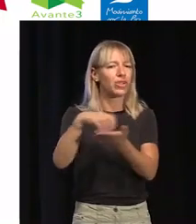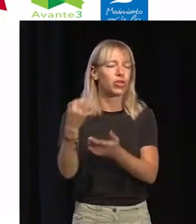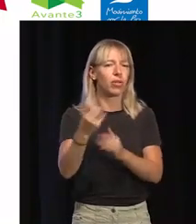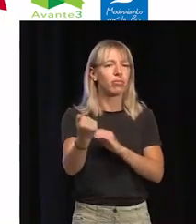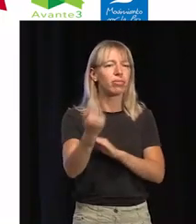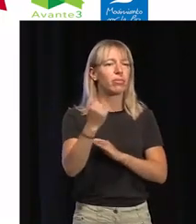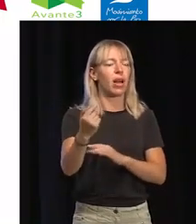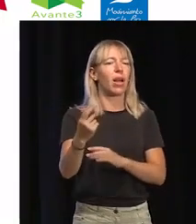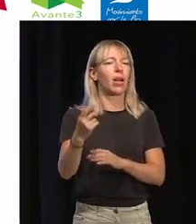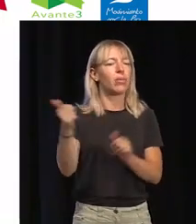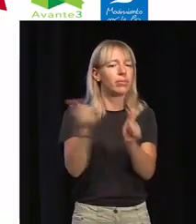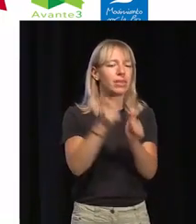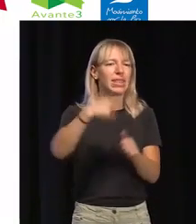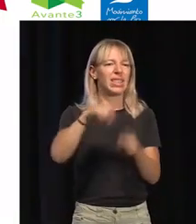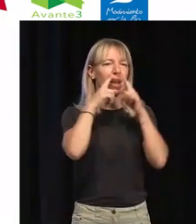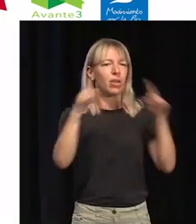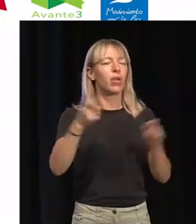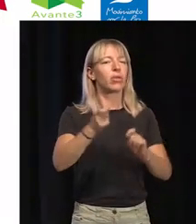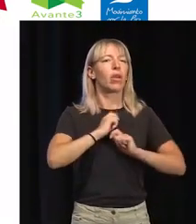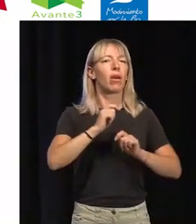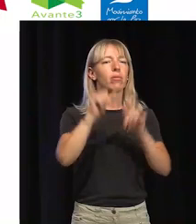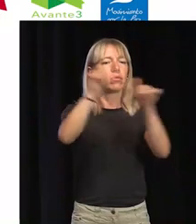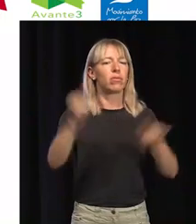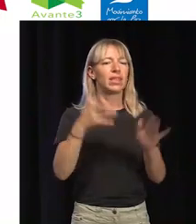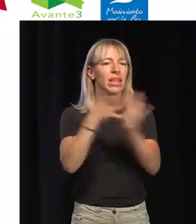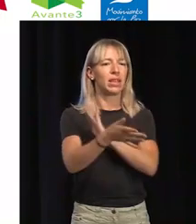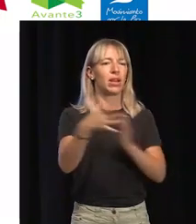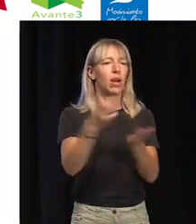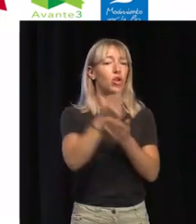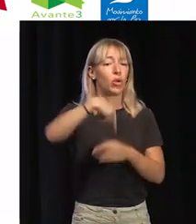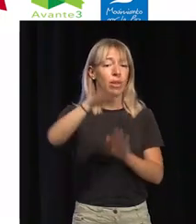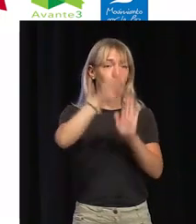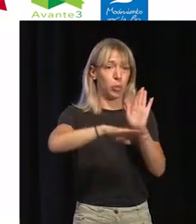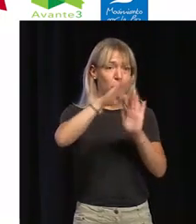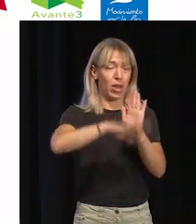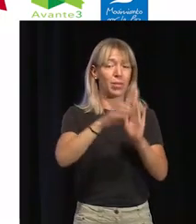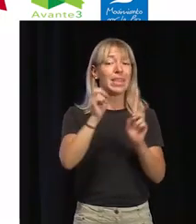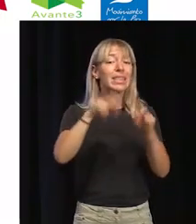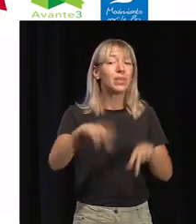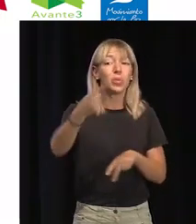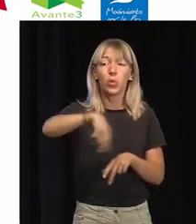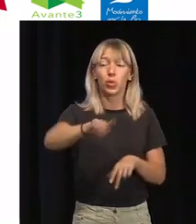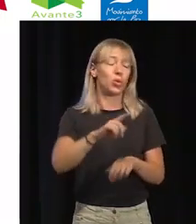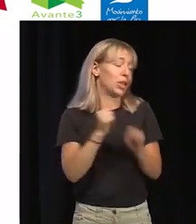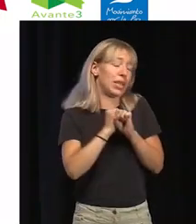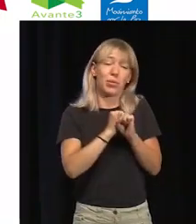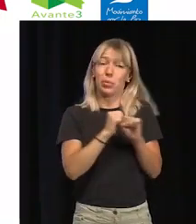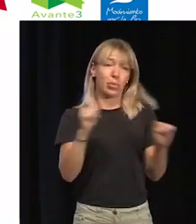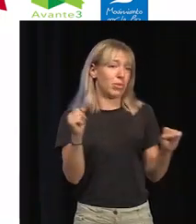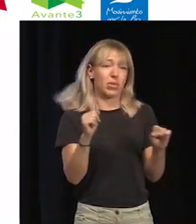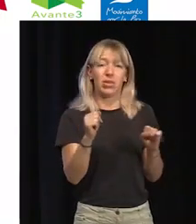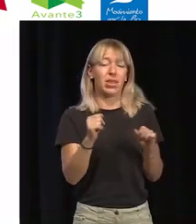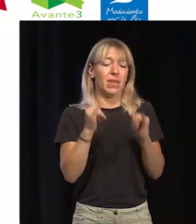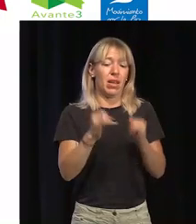acompañado durante este año y que le habéis dado forma y sentido a todo este programa. Sin vosotros sería imposible